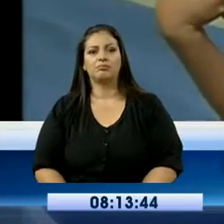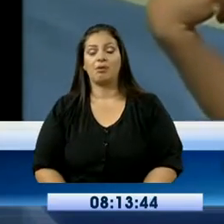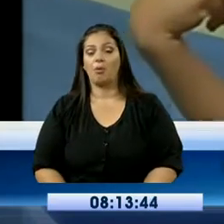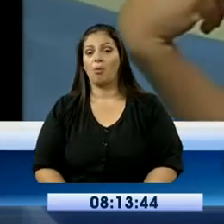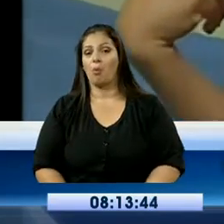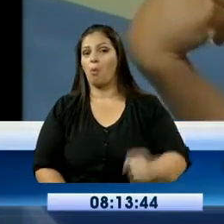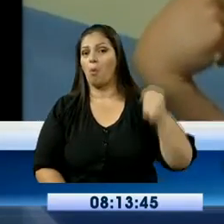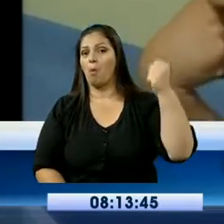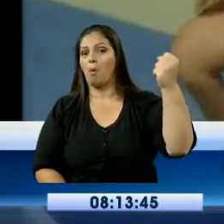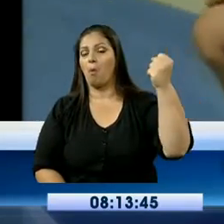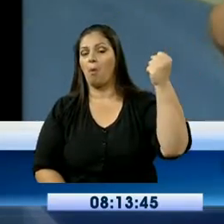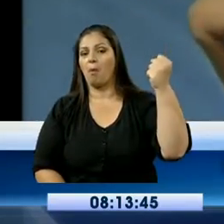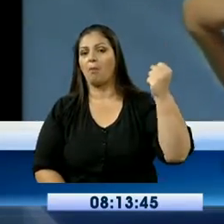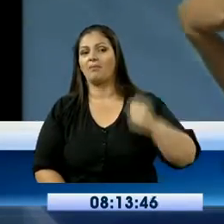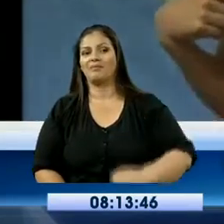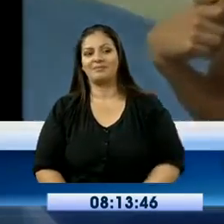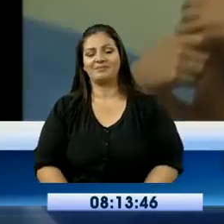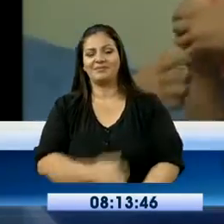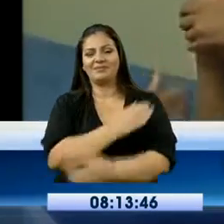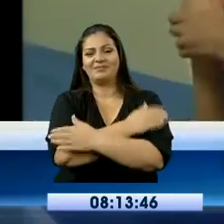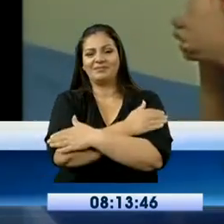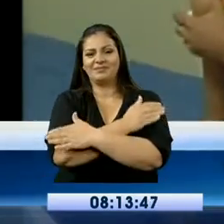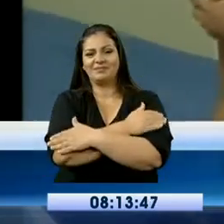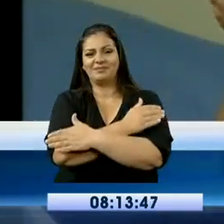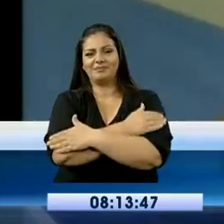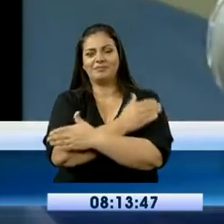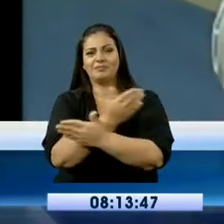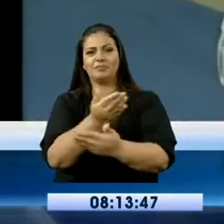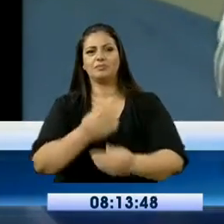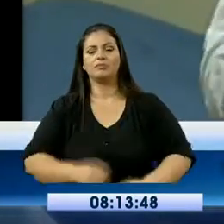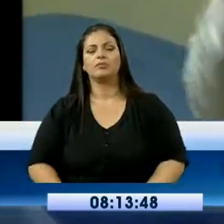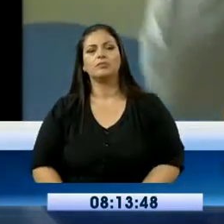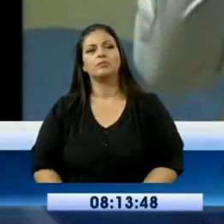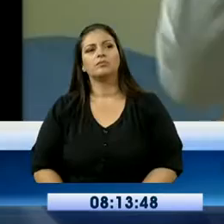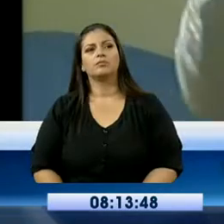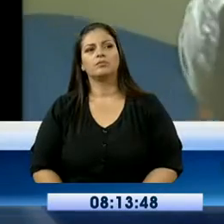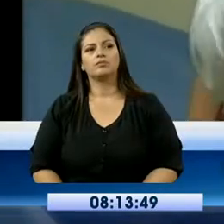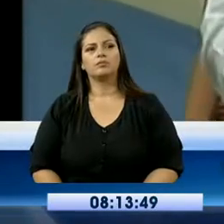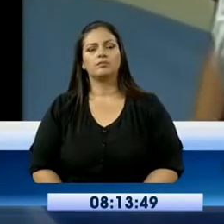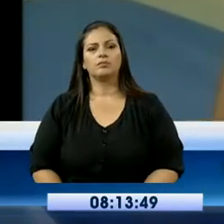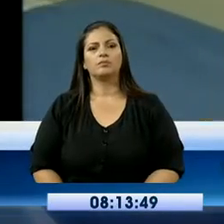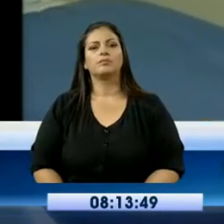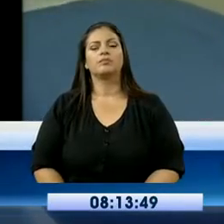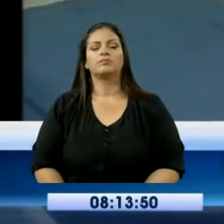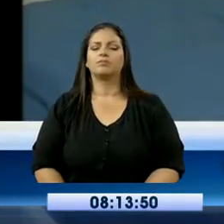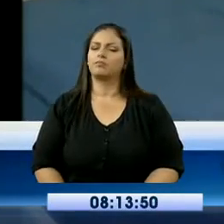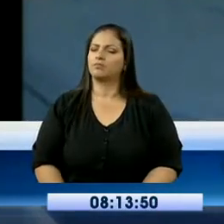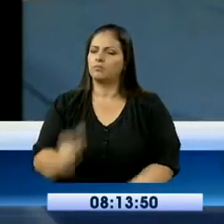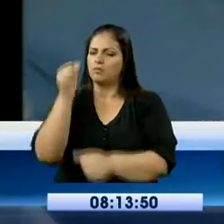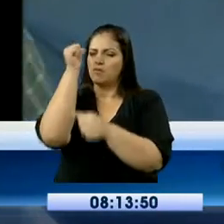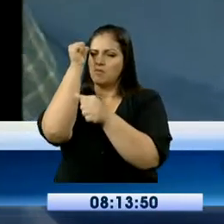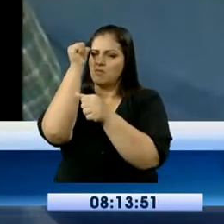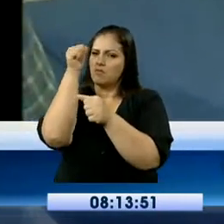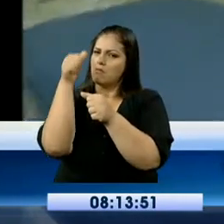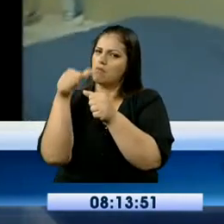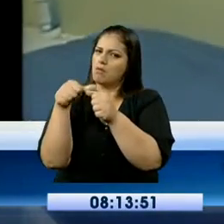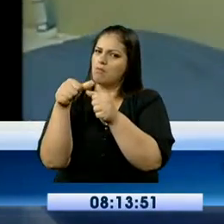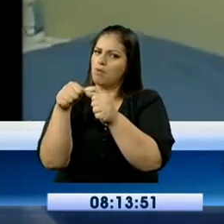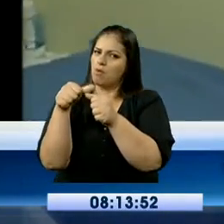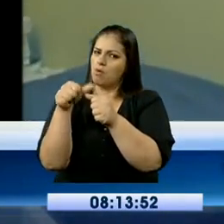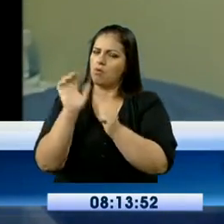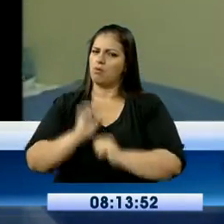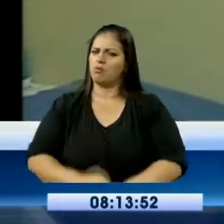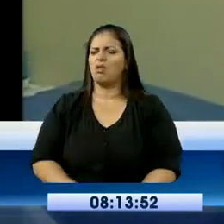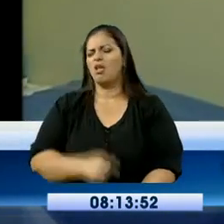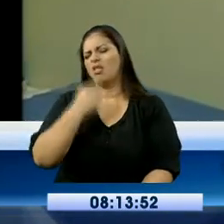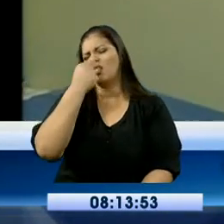Oye, bien, te felicito, baby. Felicitaciones. Y recuerden, no tengo retorno, recuerden que cuando hablamos de influenza no es una